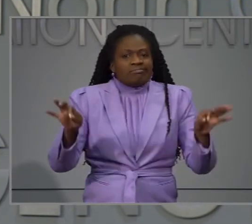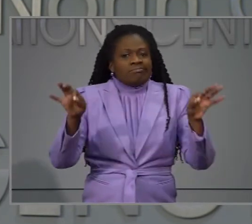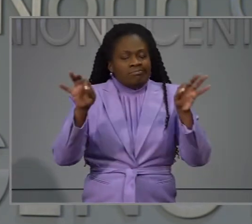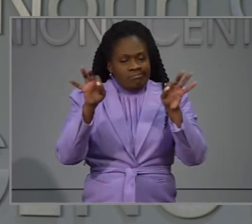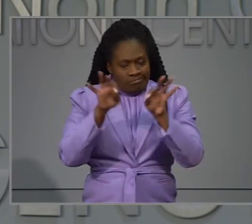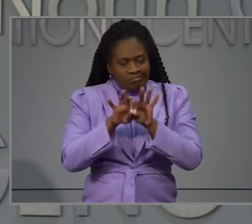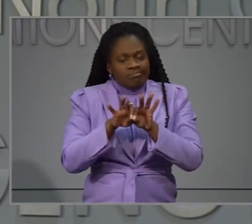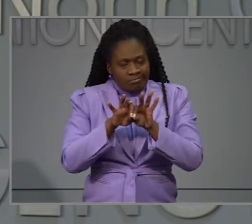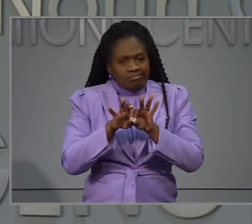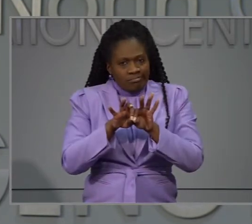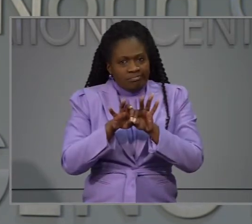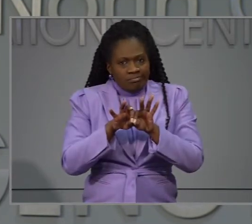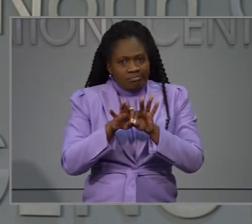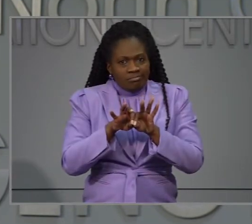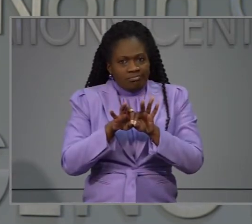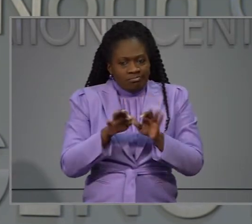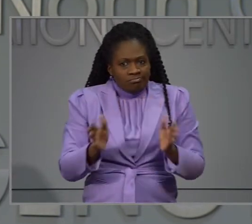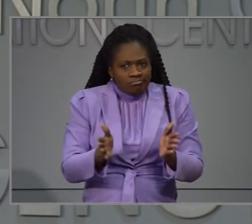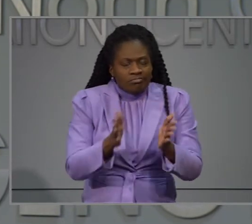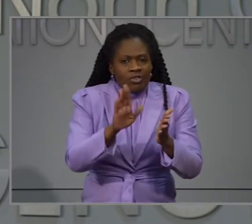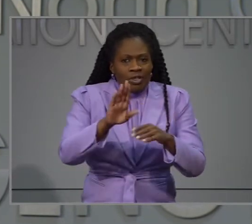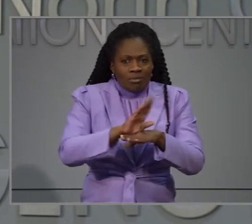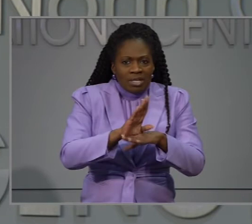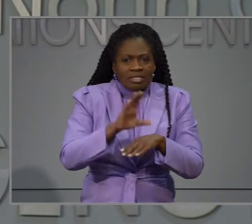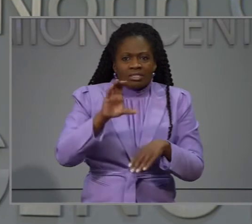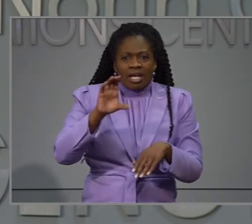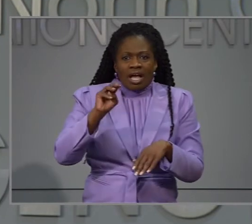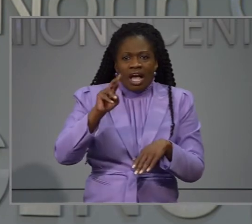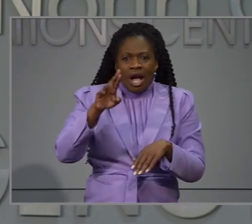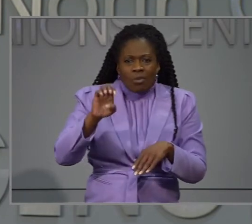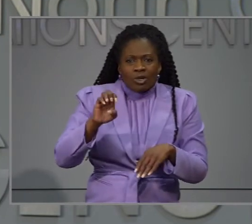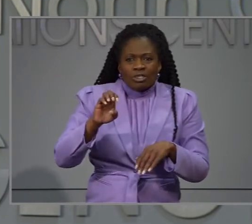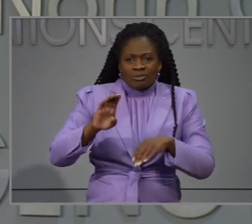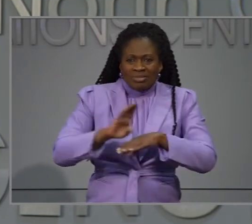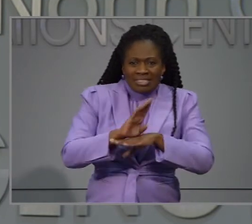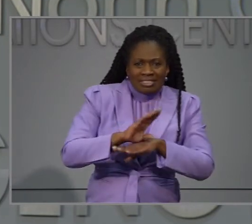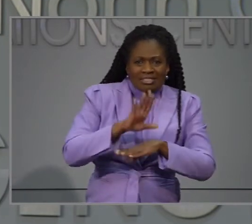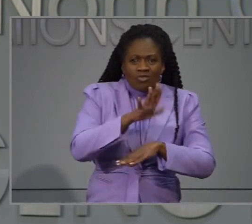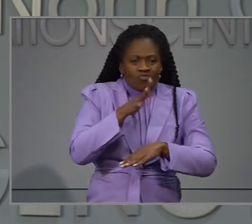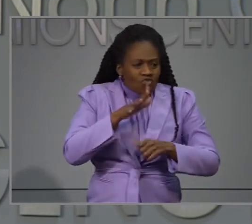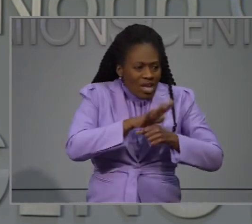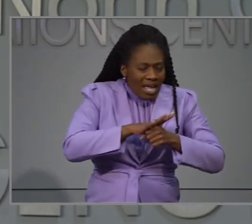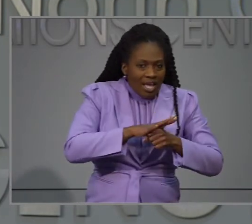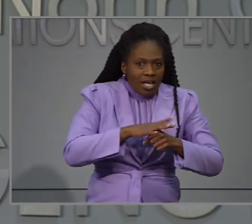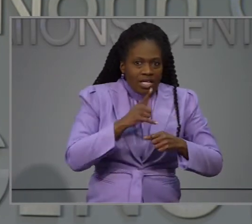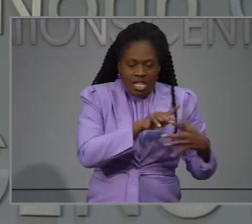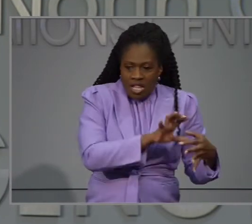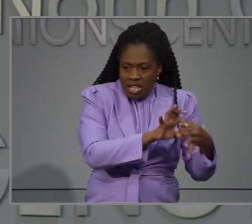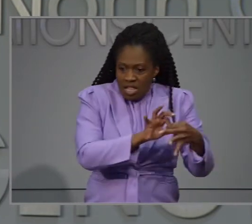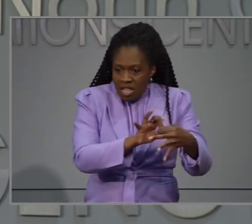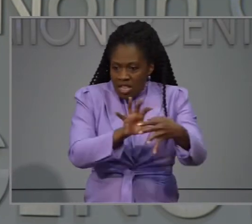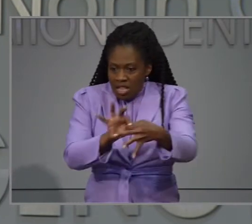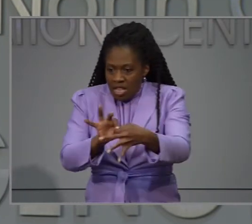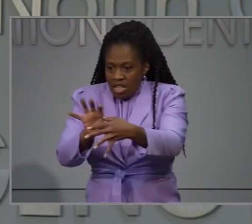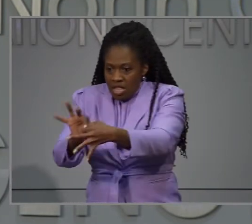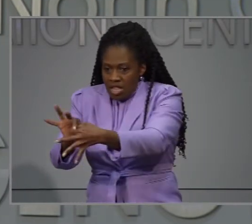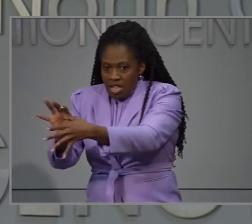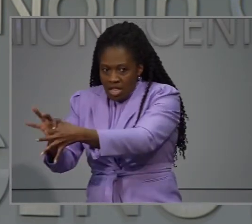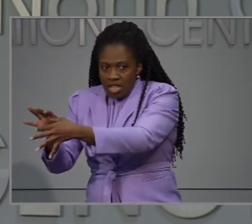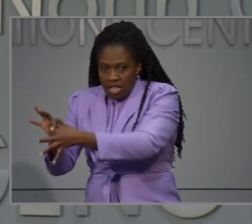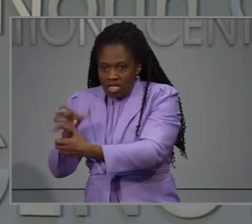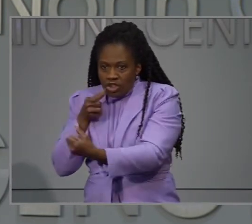nosotros sabemos qué tan importante es esto para los negocios agrícolas y los comercios en estas comunidades